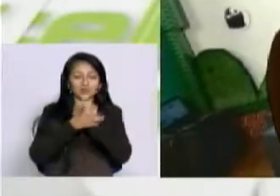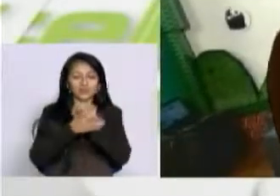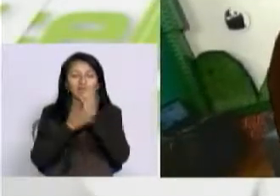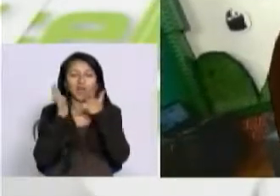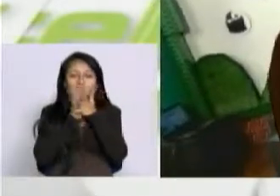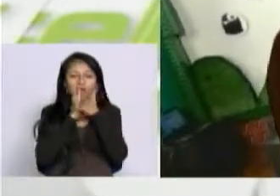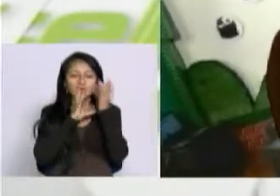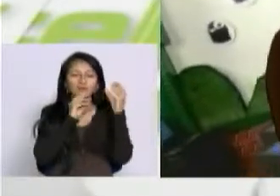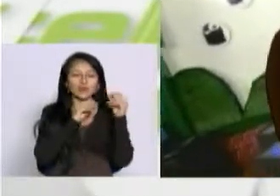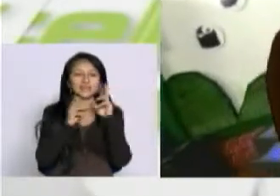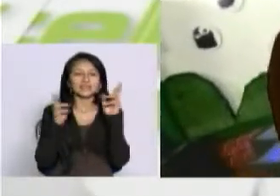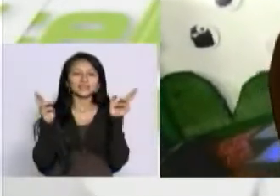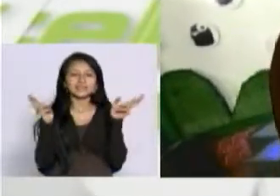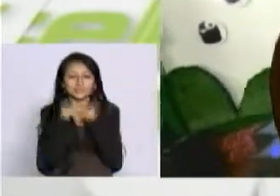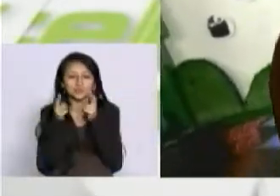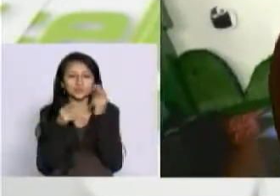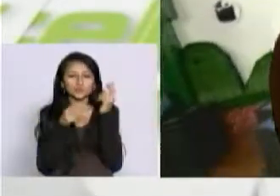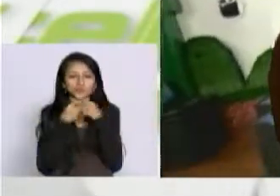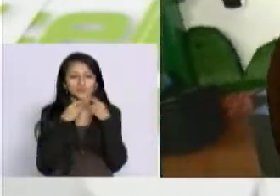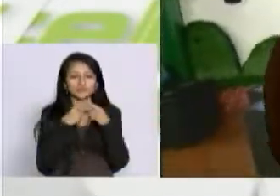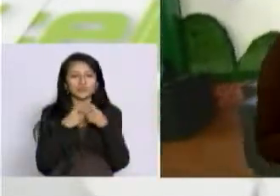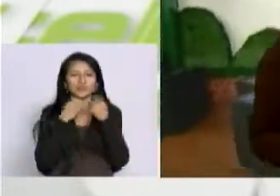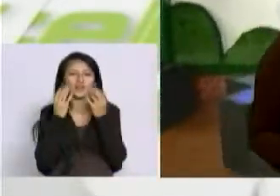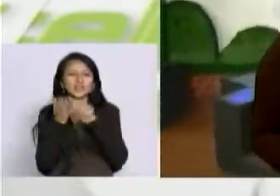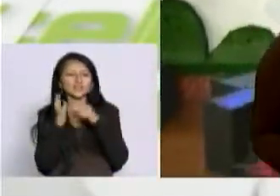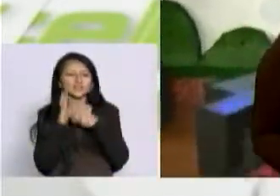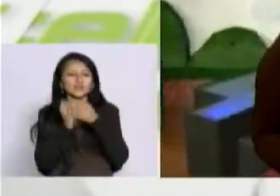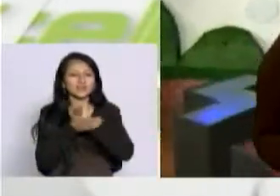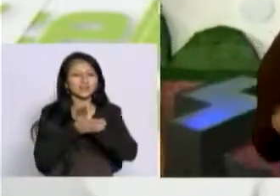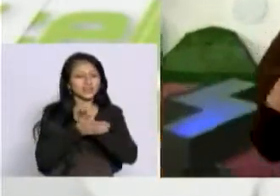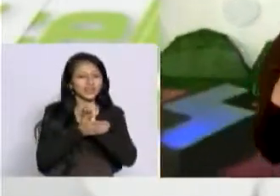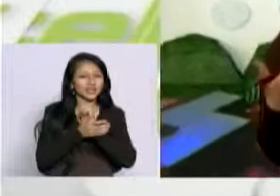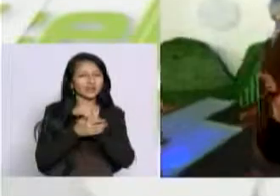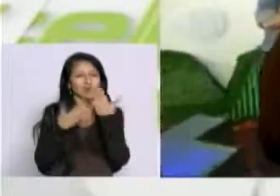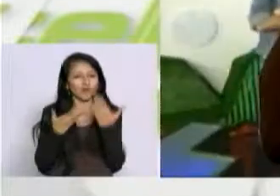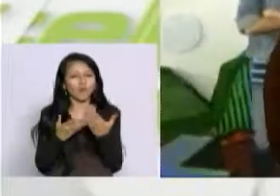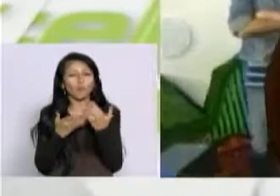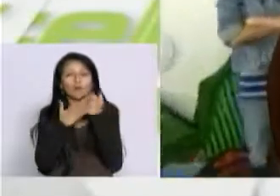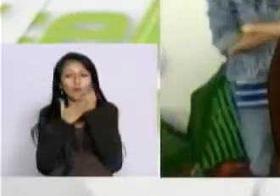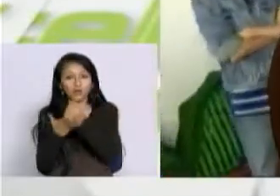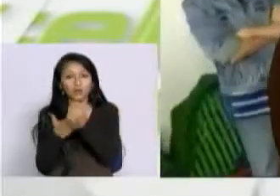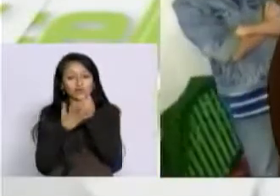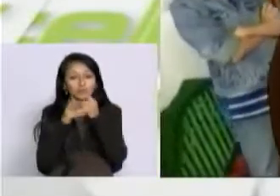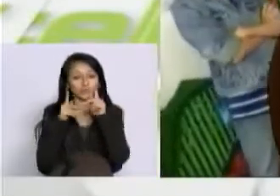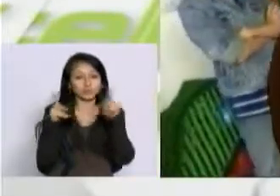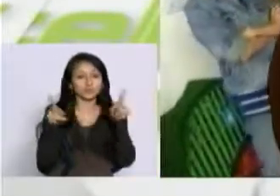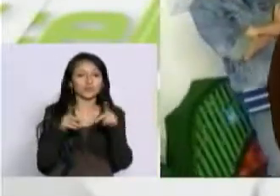con la subtitulación y lenguaje de señas en la parrilla de programación que este canal le presenta a sus televidentes.